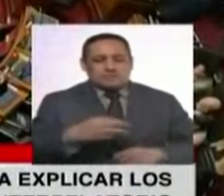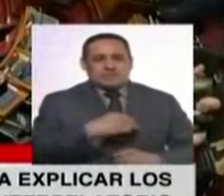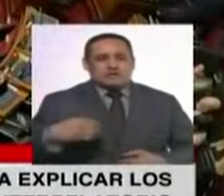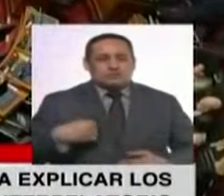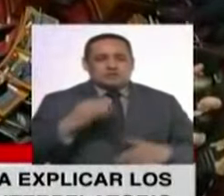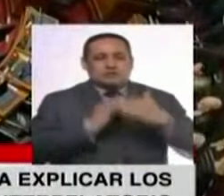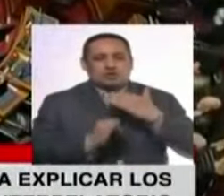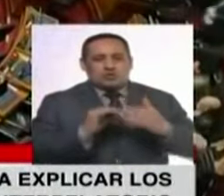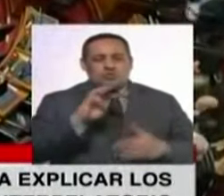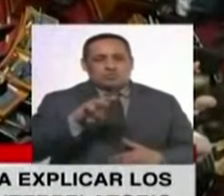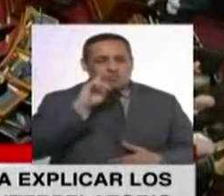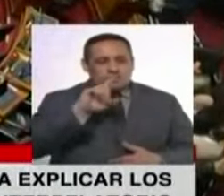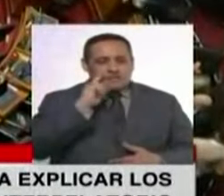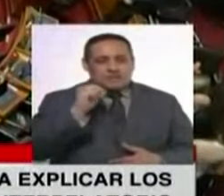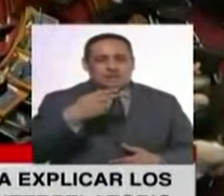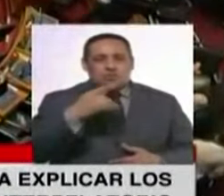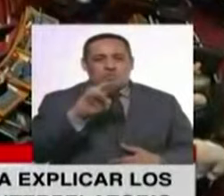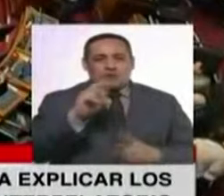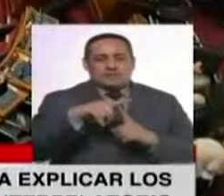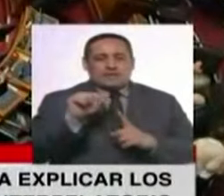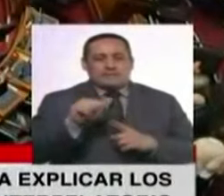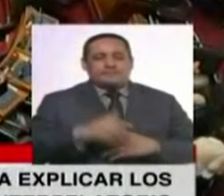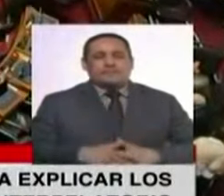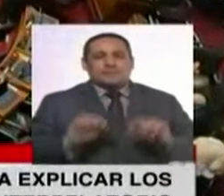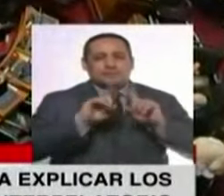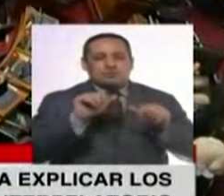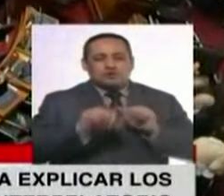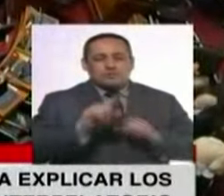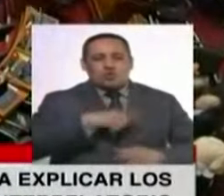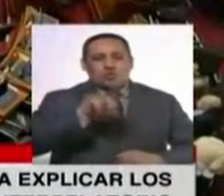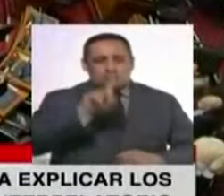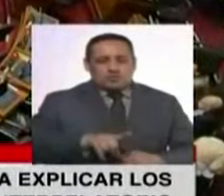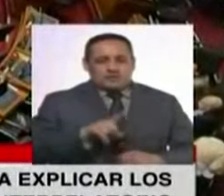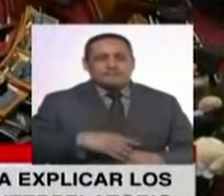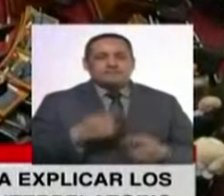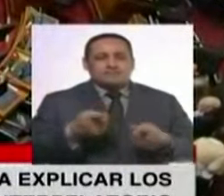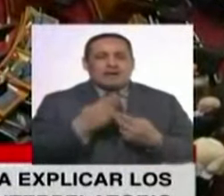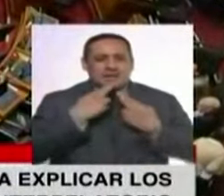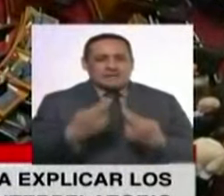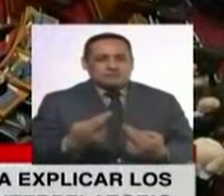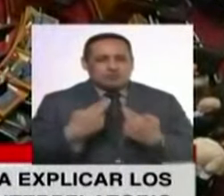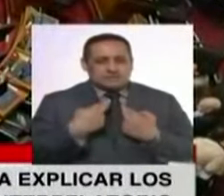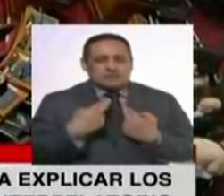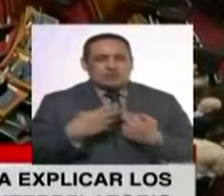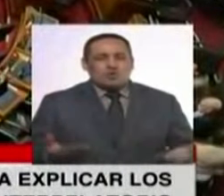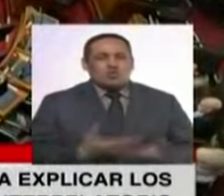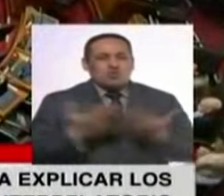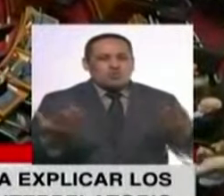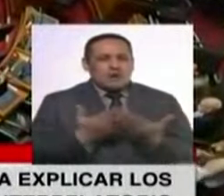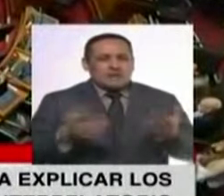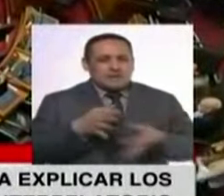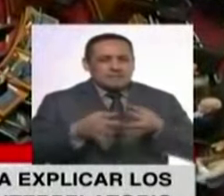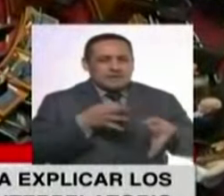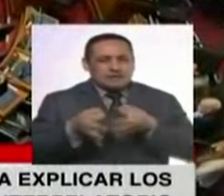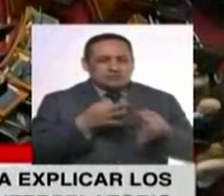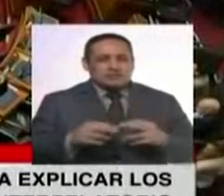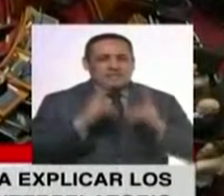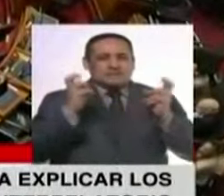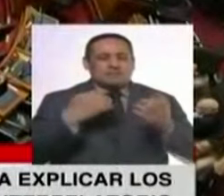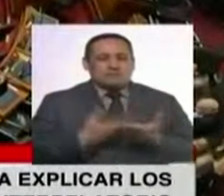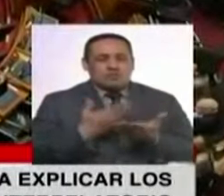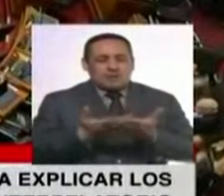ministro del interior Willy Arturo Huerta Olivas pregunta número 1 para que diga usted Cuál es la justificación de la